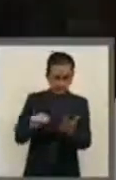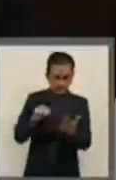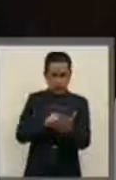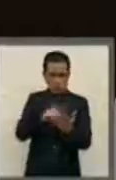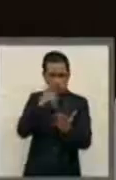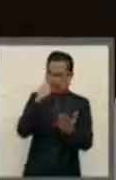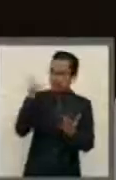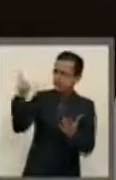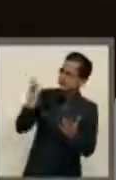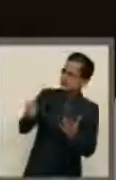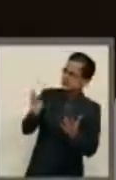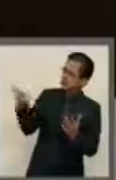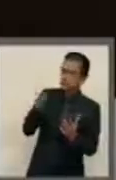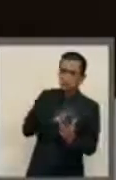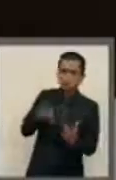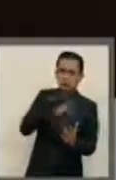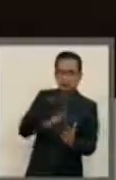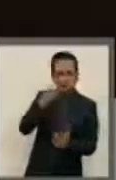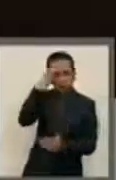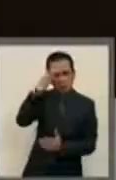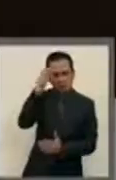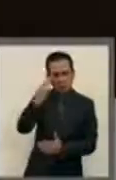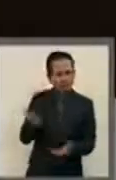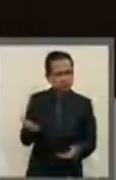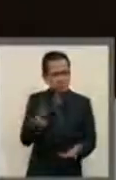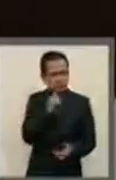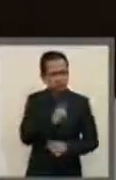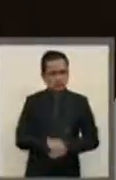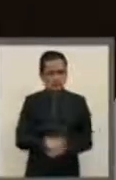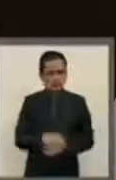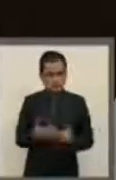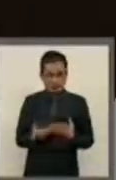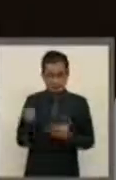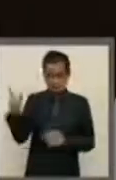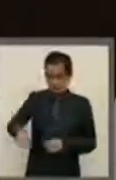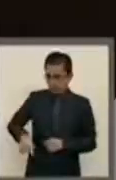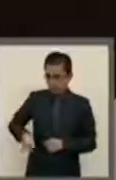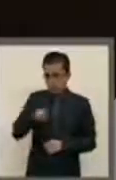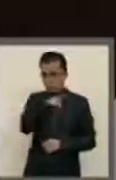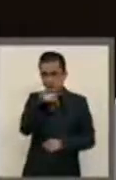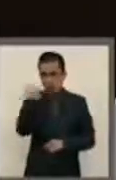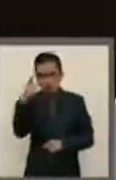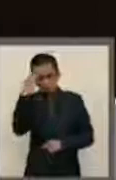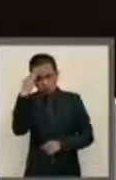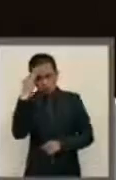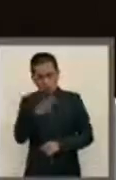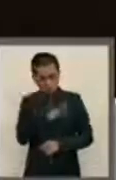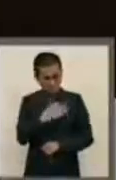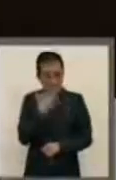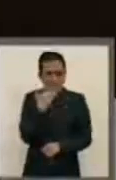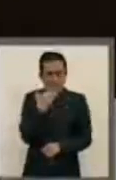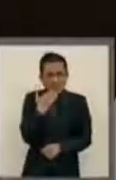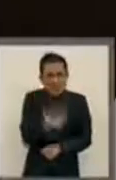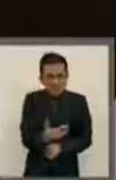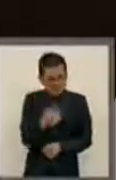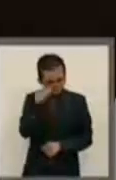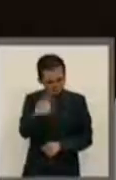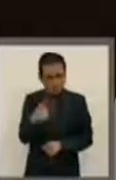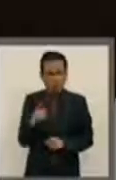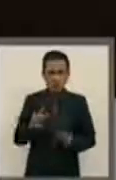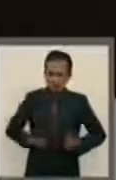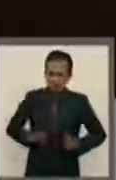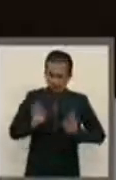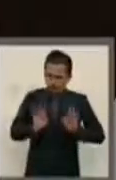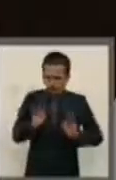las atrocidades. El actual gobierno y autoridades militares no han demostrado tener el mínimo de condiciones para hablar de una Ley de